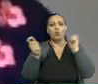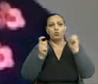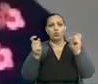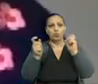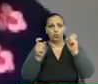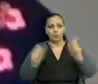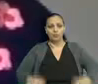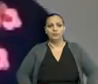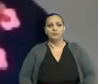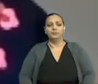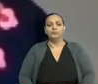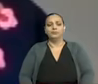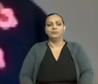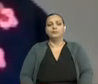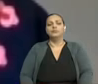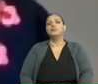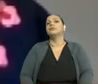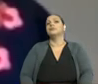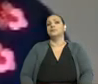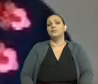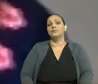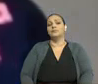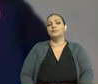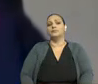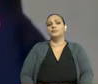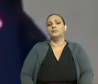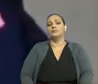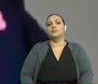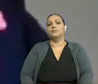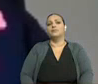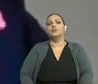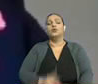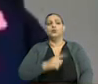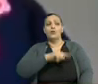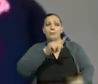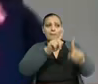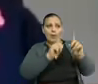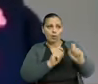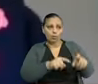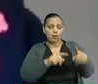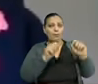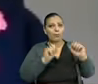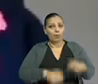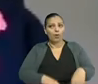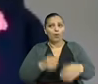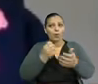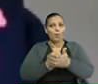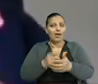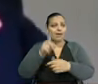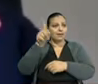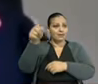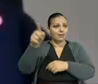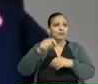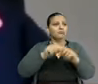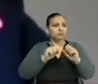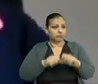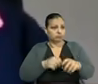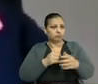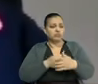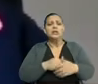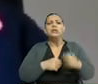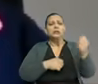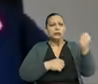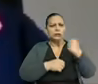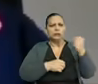Para tener la plena certificación. Ahí mire cómo se ha cuestionado las pruebas chinas y el precio de las pruebas chinas. Nosotros decidimos optar por